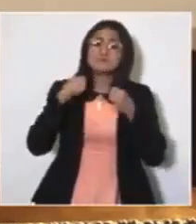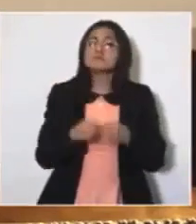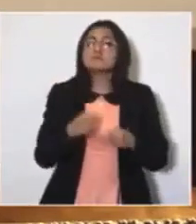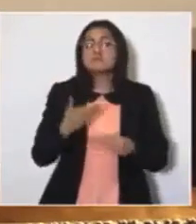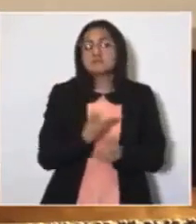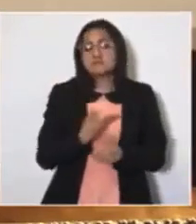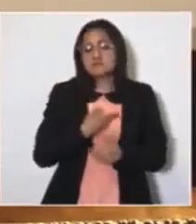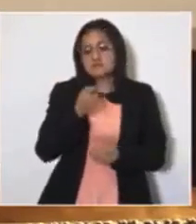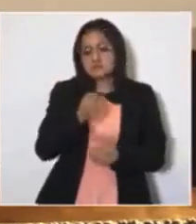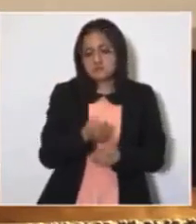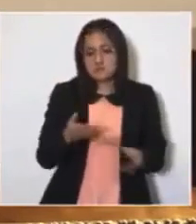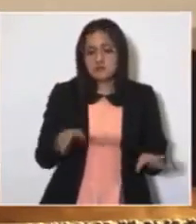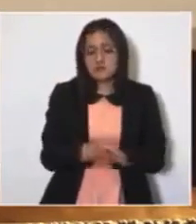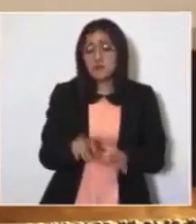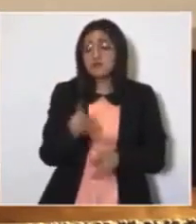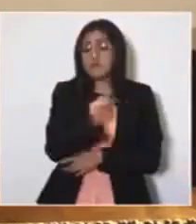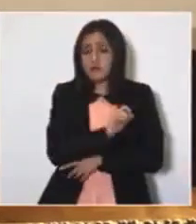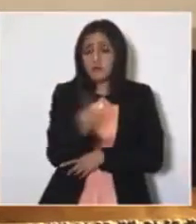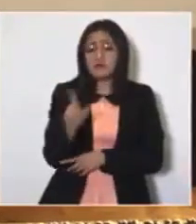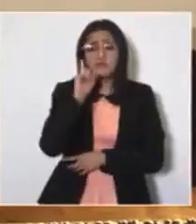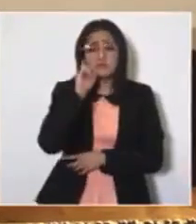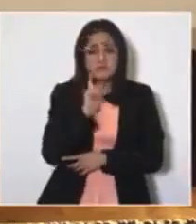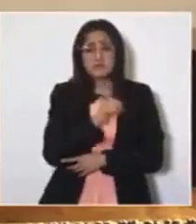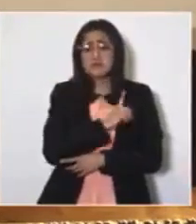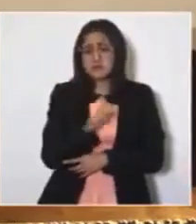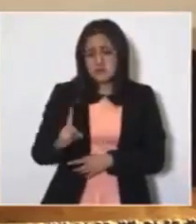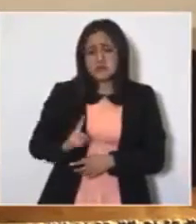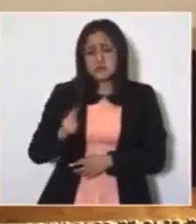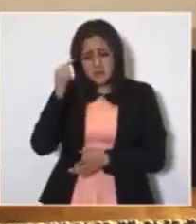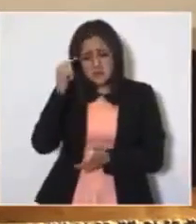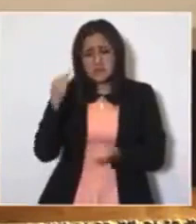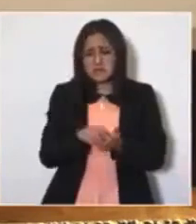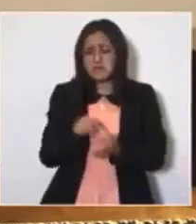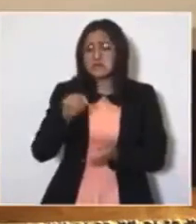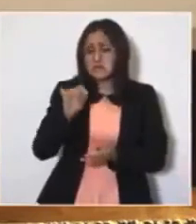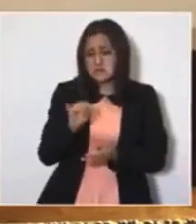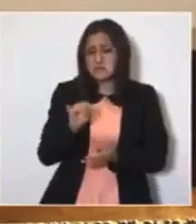recaerá en una profesional de organismos